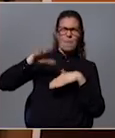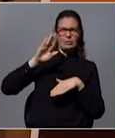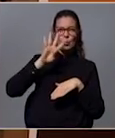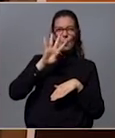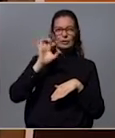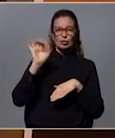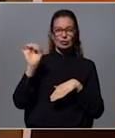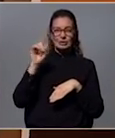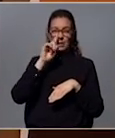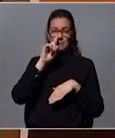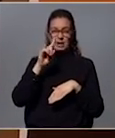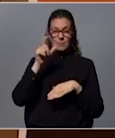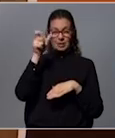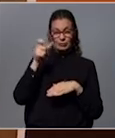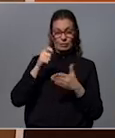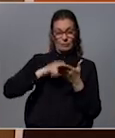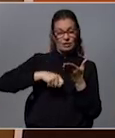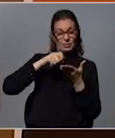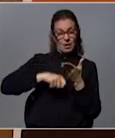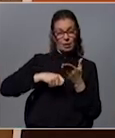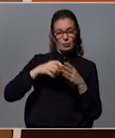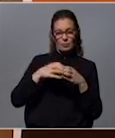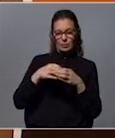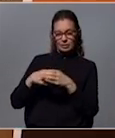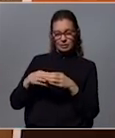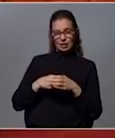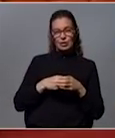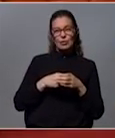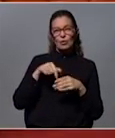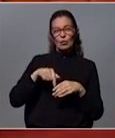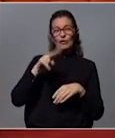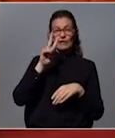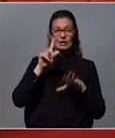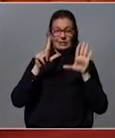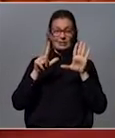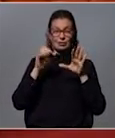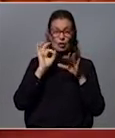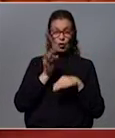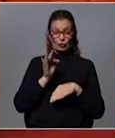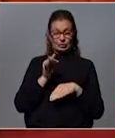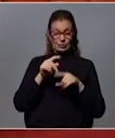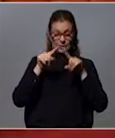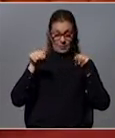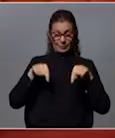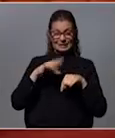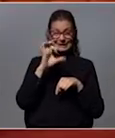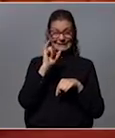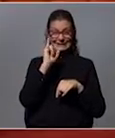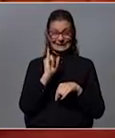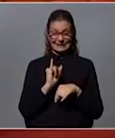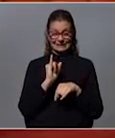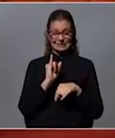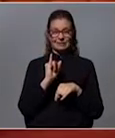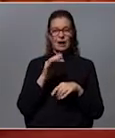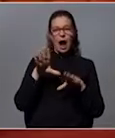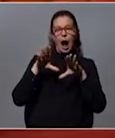400 mil adhesiones a nivel de los principales partidos la opción que este 27 de octubre se identificara con la papeleta del sí cuenta con